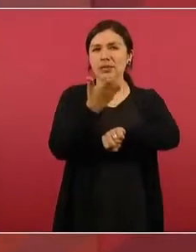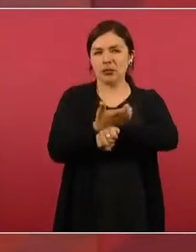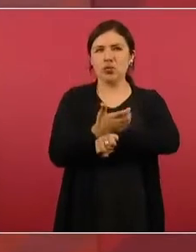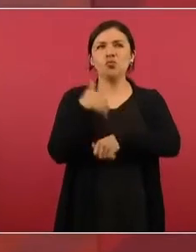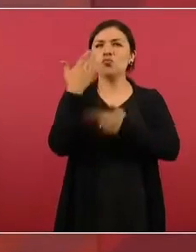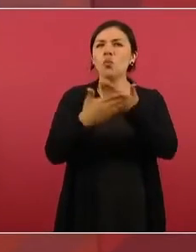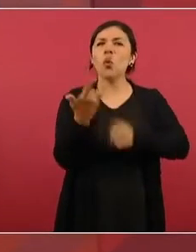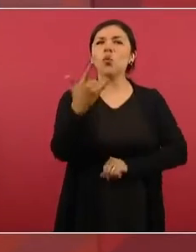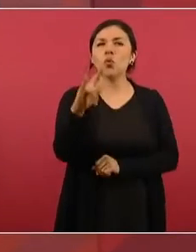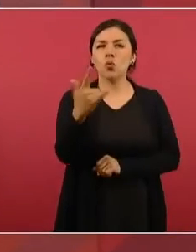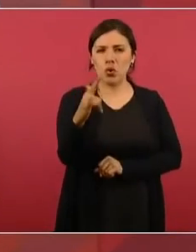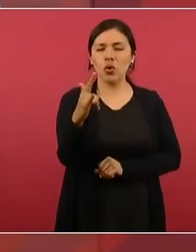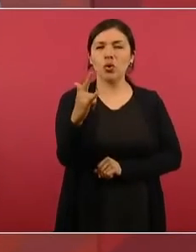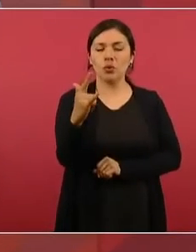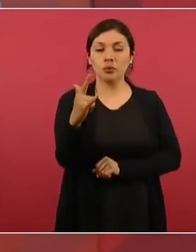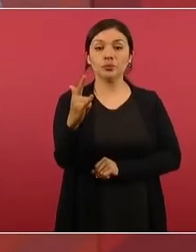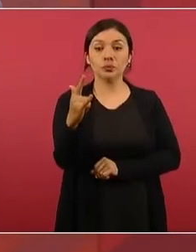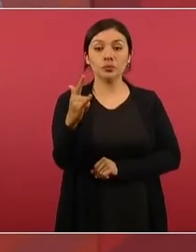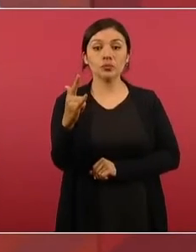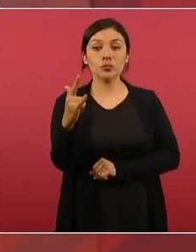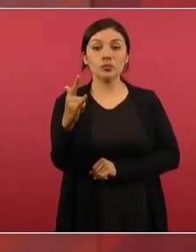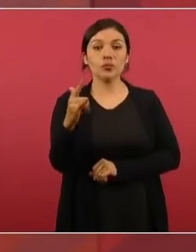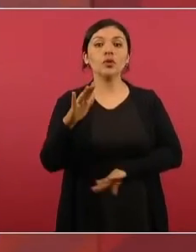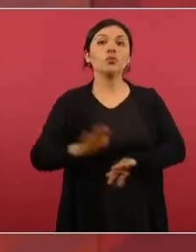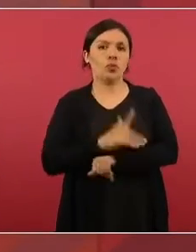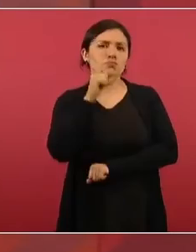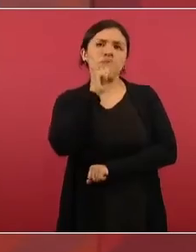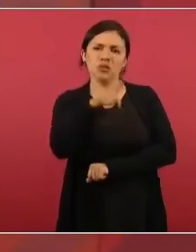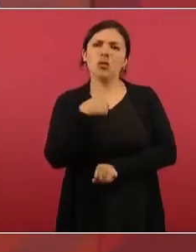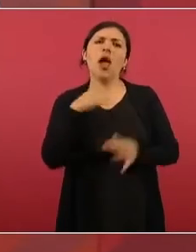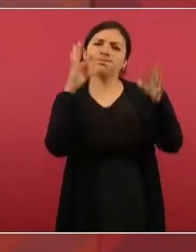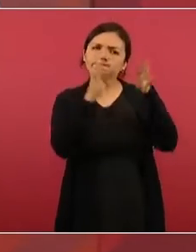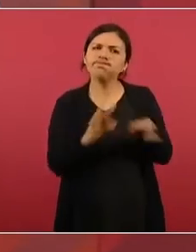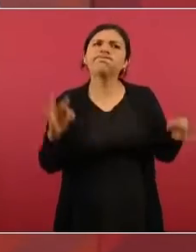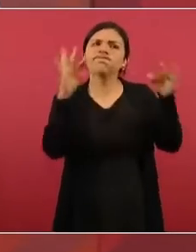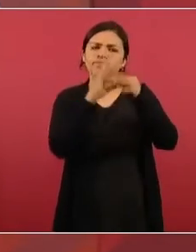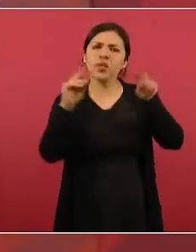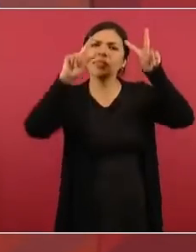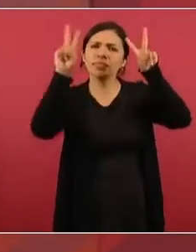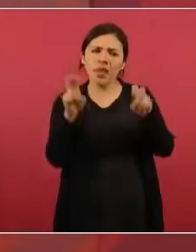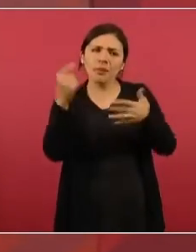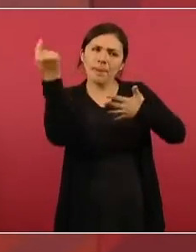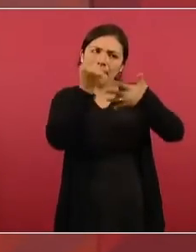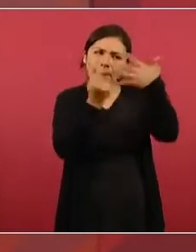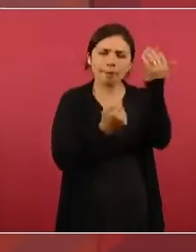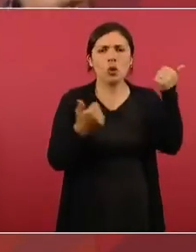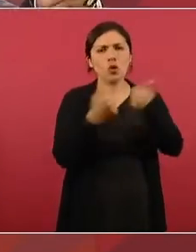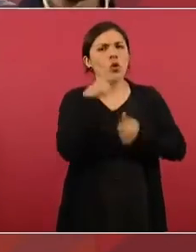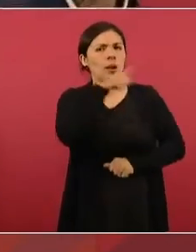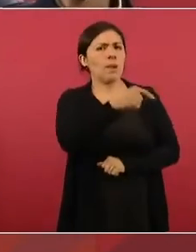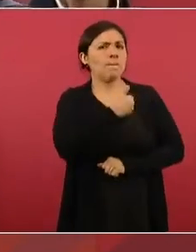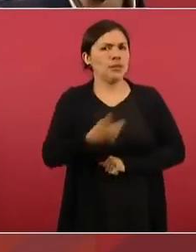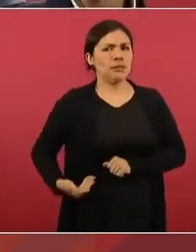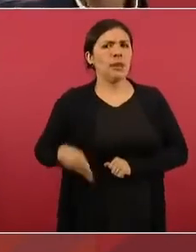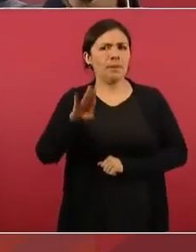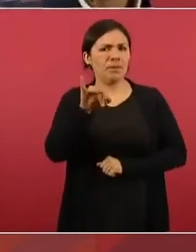en julio, porque vamos a tratar todos estos temas con el presidente Biden, ya